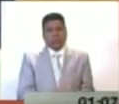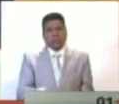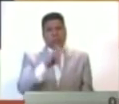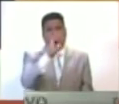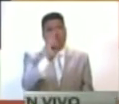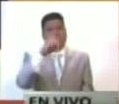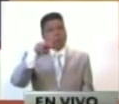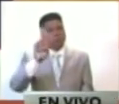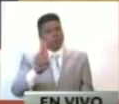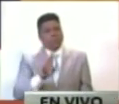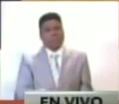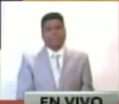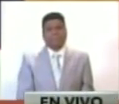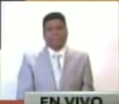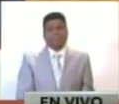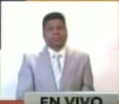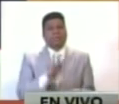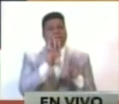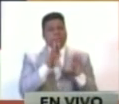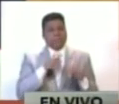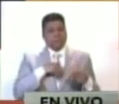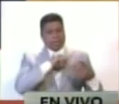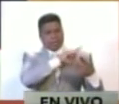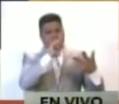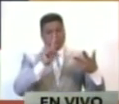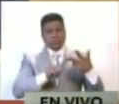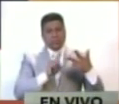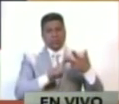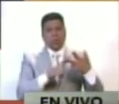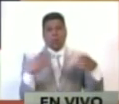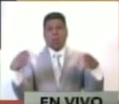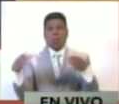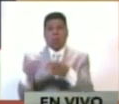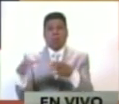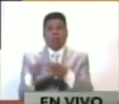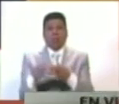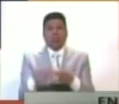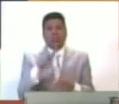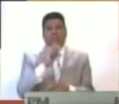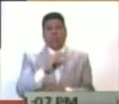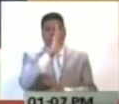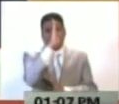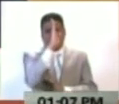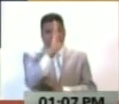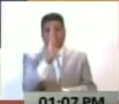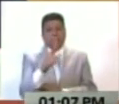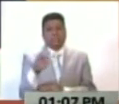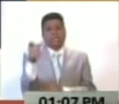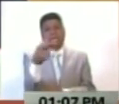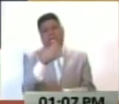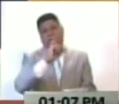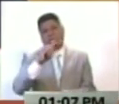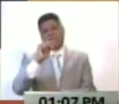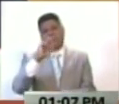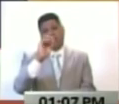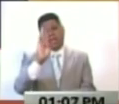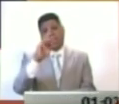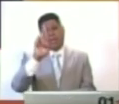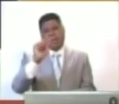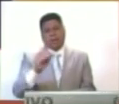Naciones Unidas. Estamos asumiendo también los grupos del Movimiento de Países No Alineados en Ginebra, que contemplan las áreas